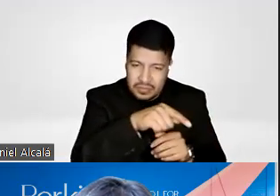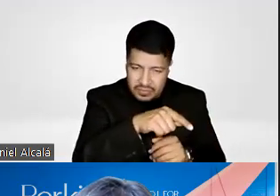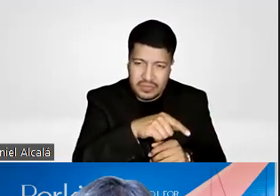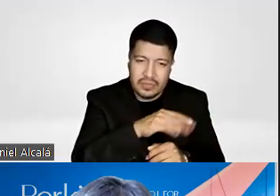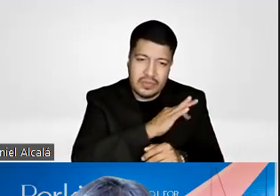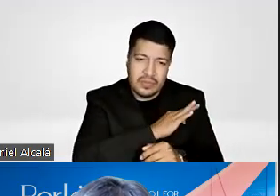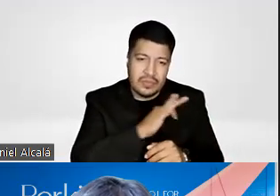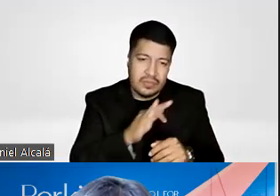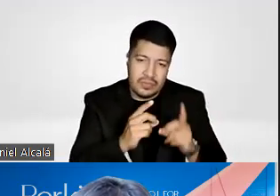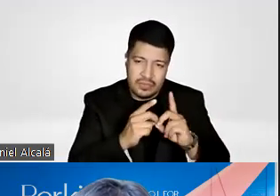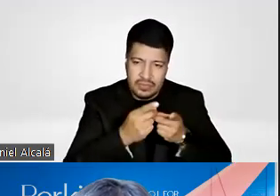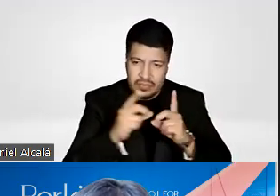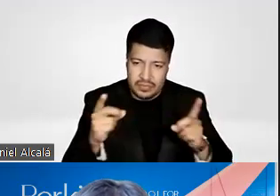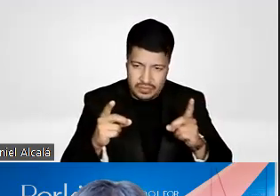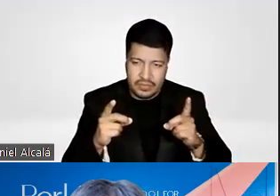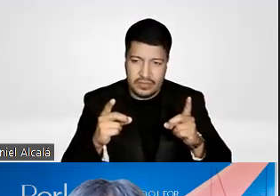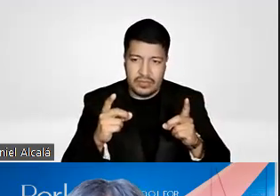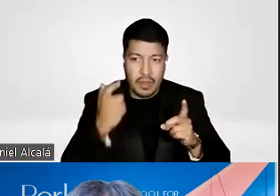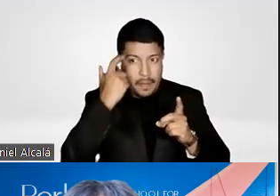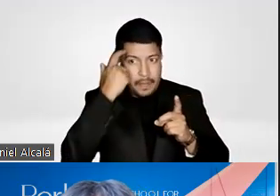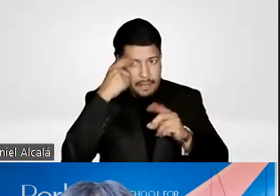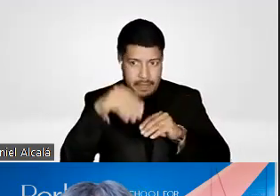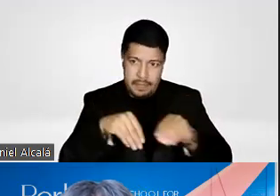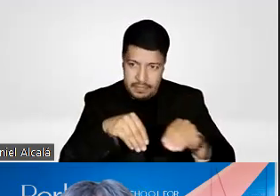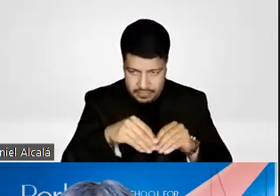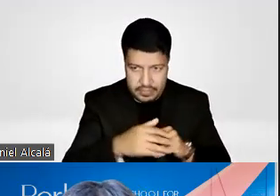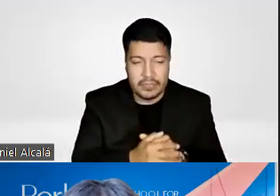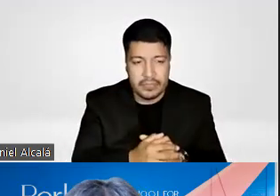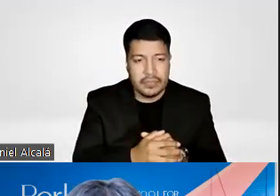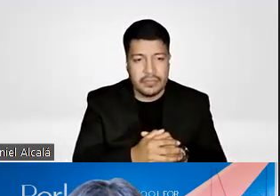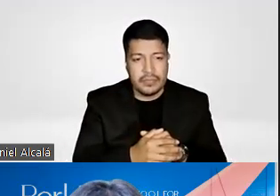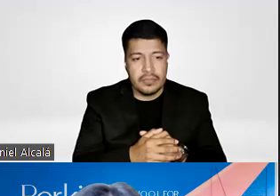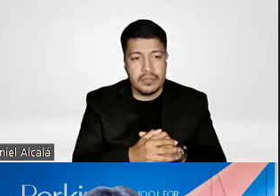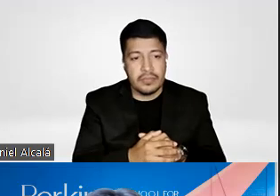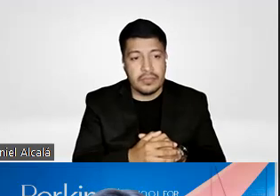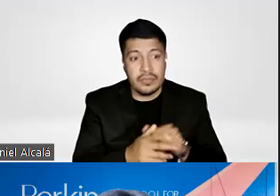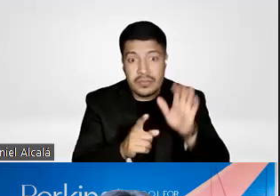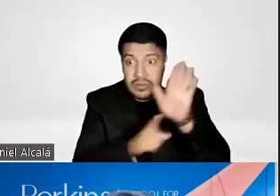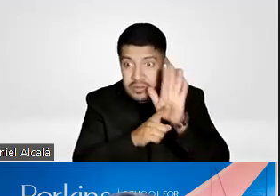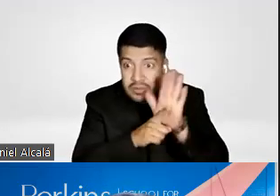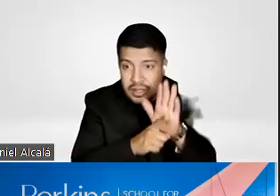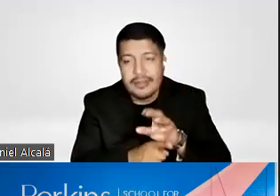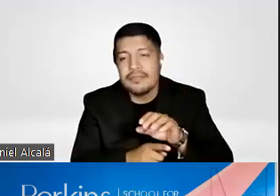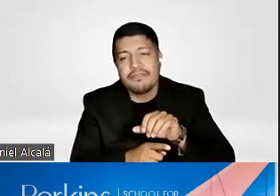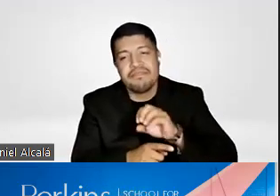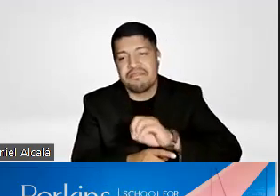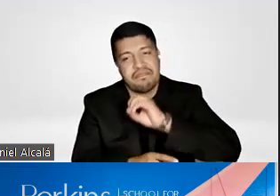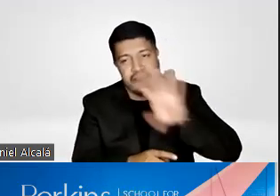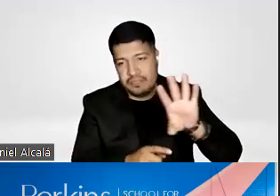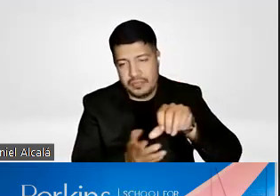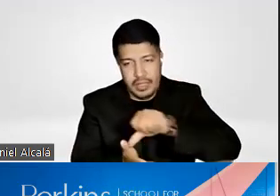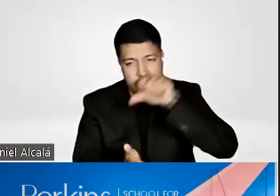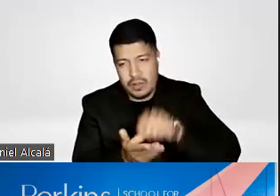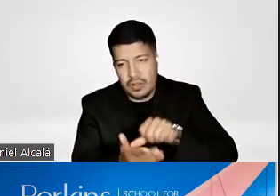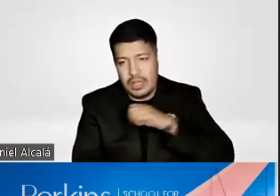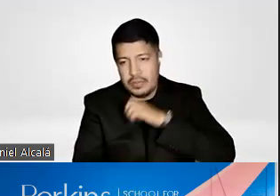psicomotor. Si hay signología de alarma, referir a centros especializados. En este recuadro donde nos muestran los signos